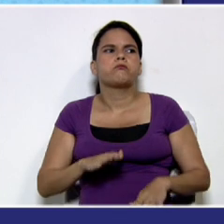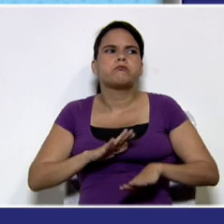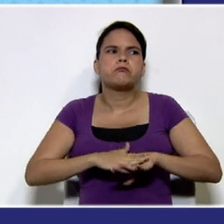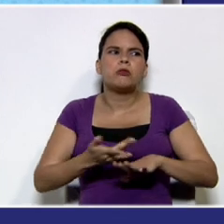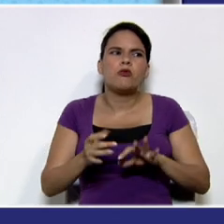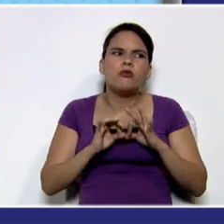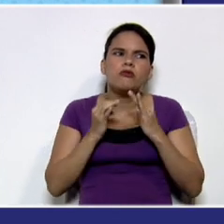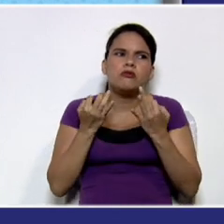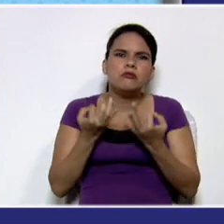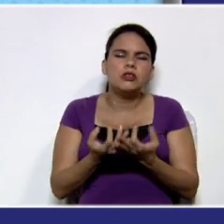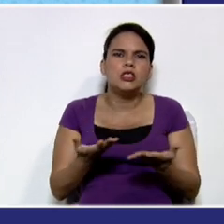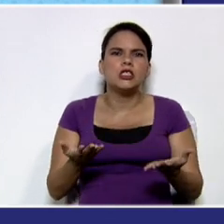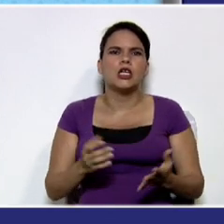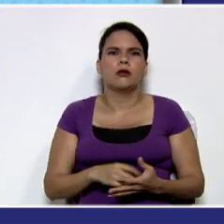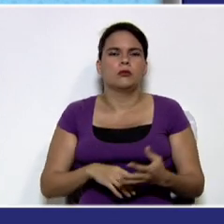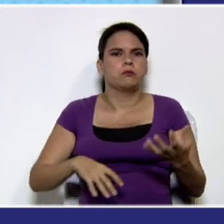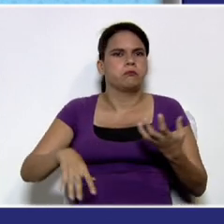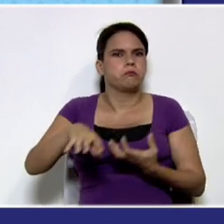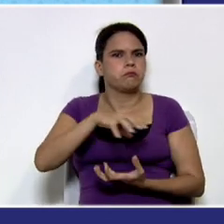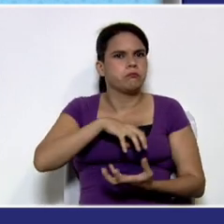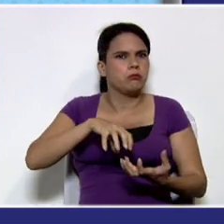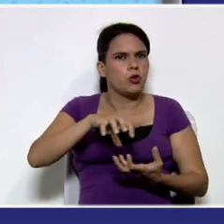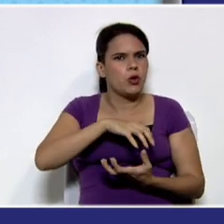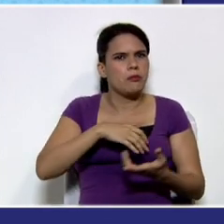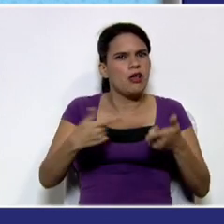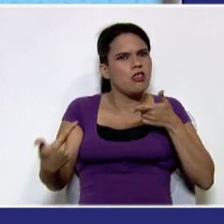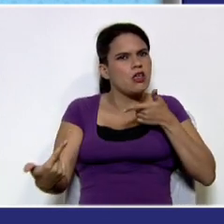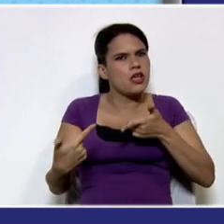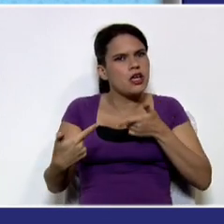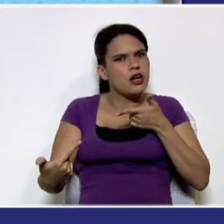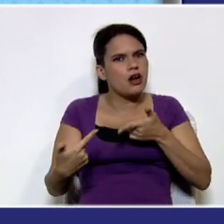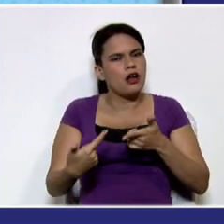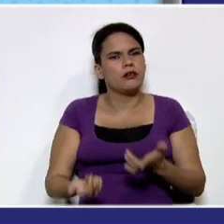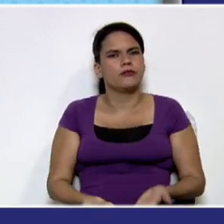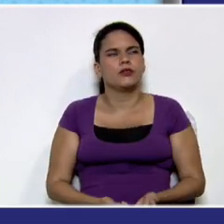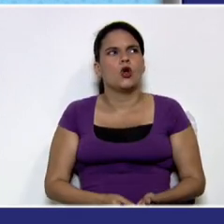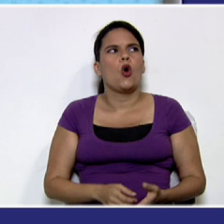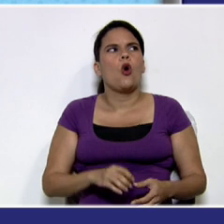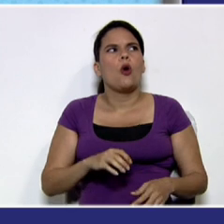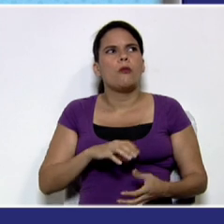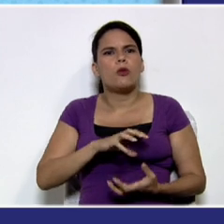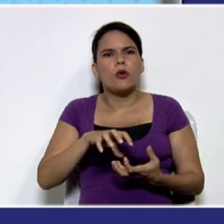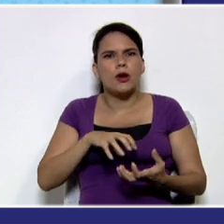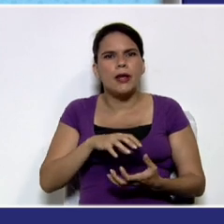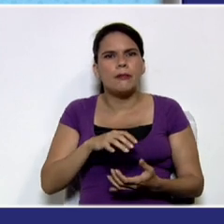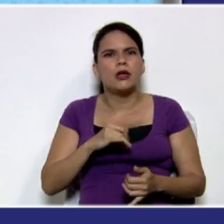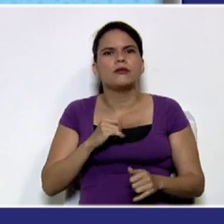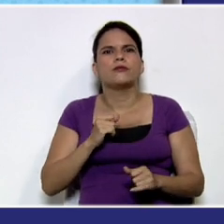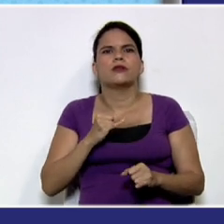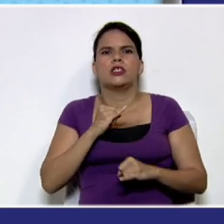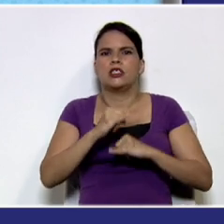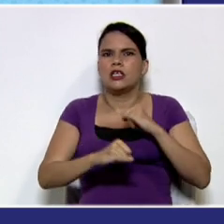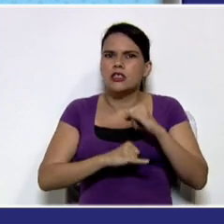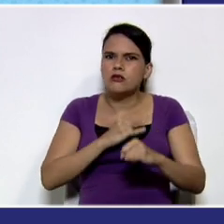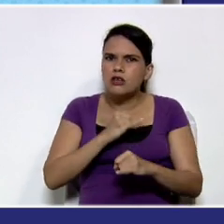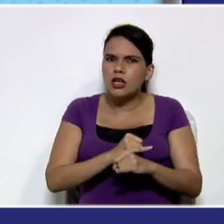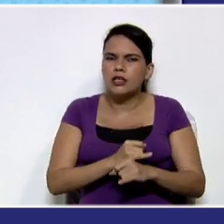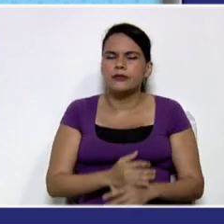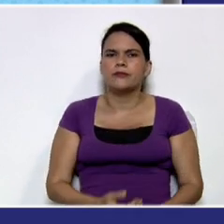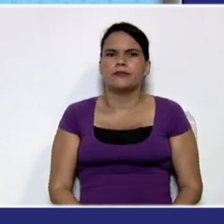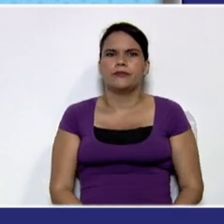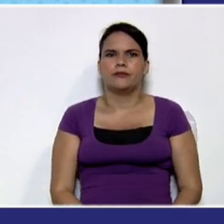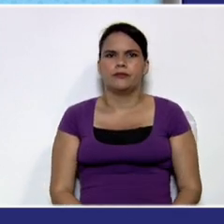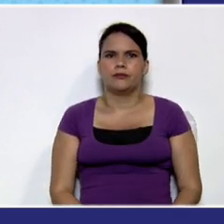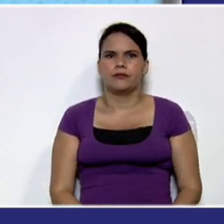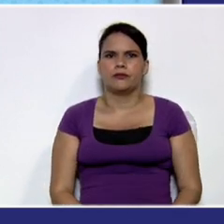familiares, por conflictos bélicos o conflictos internacionales, por catástrofes generales, como por